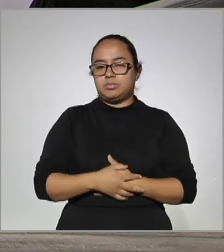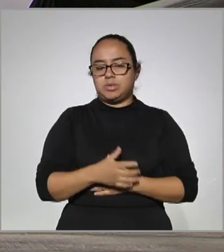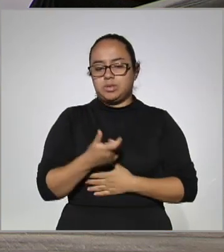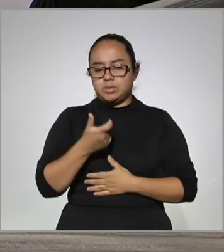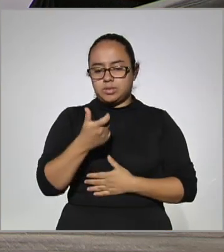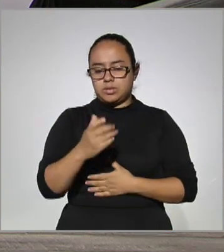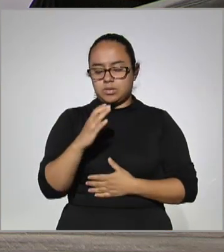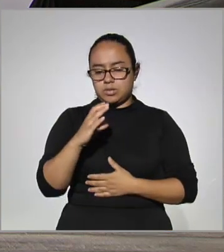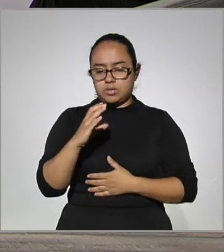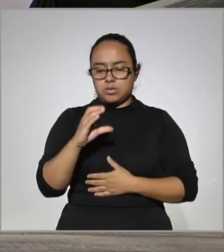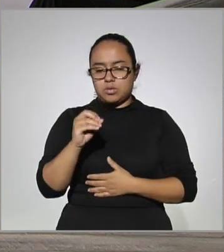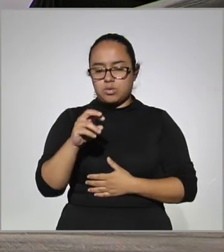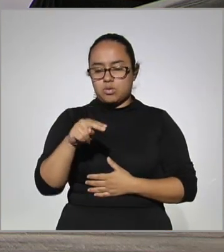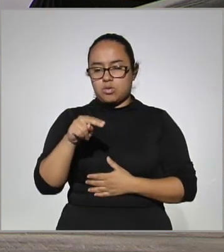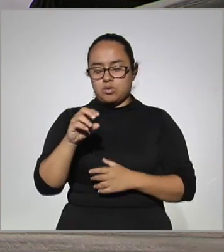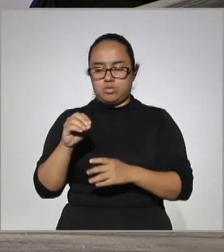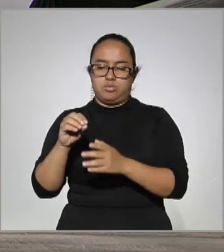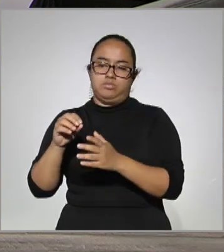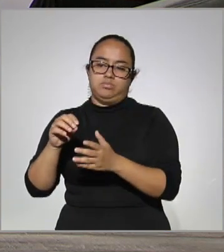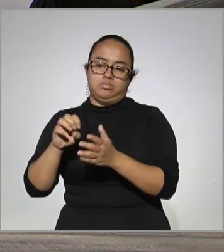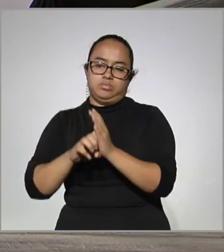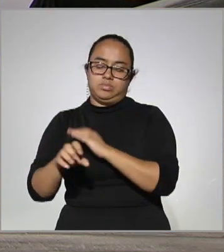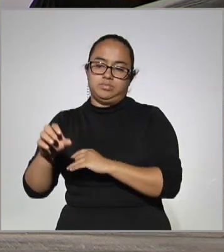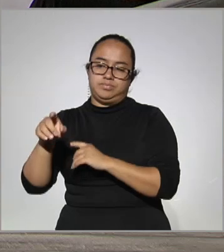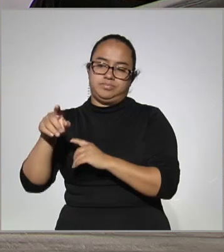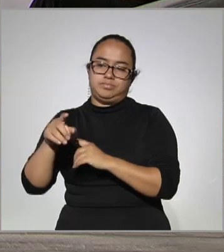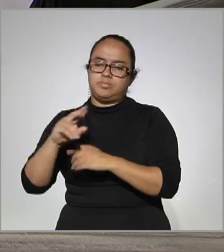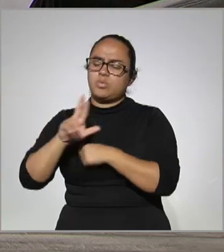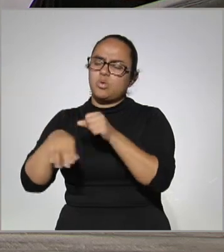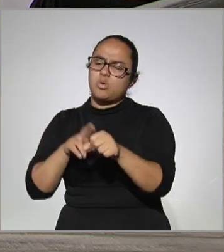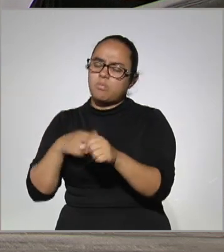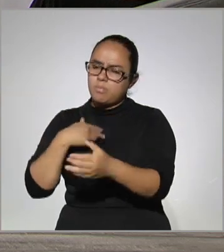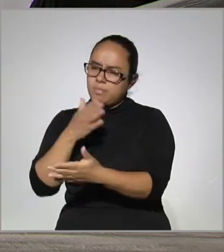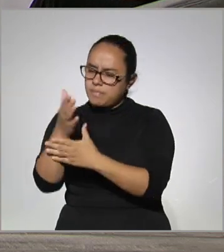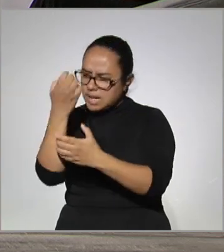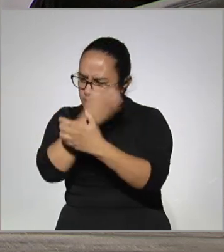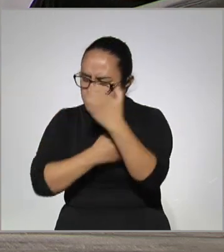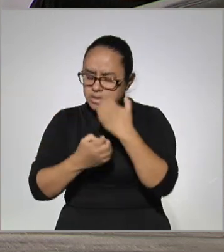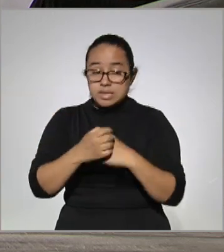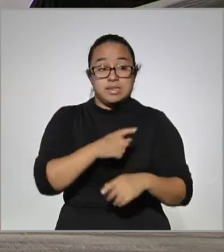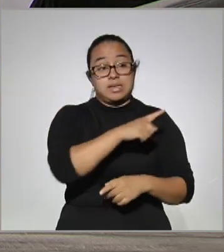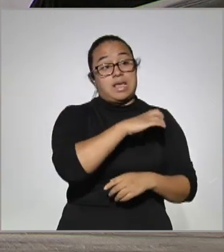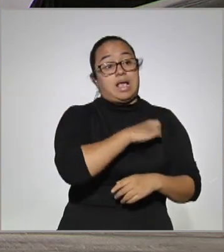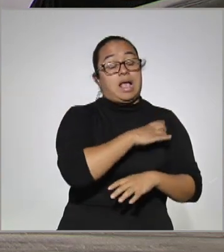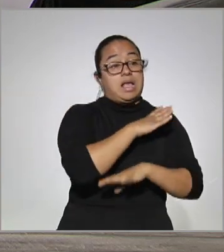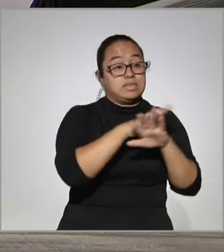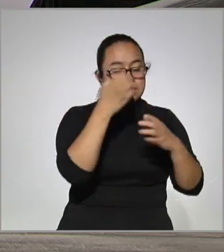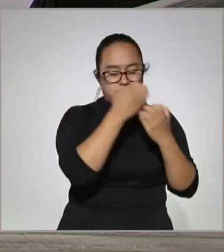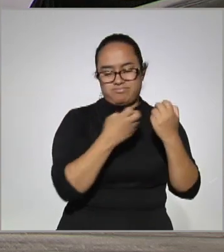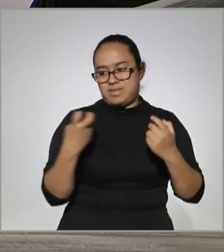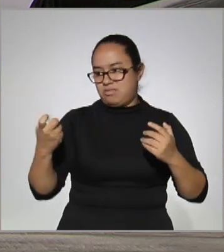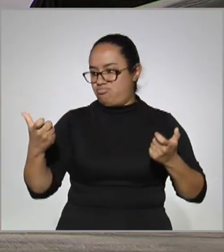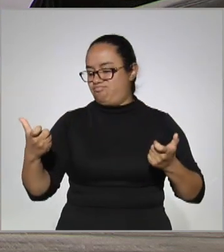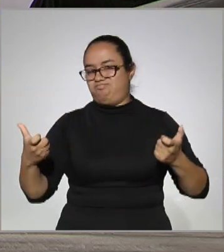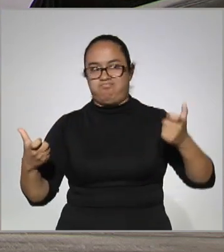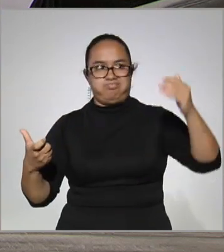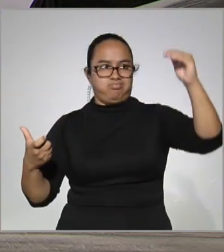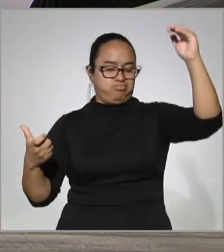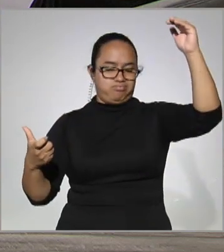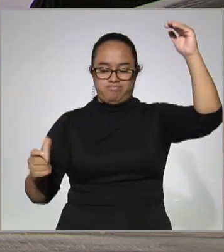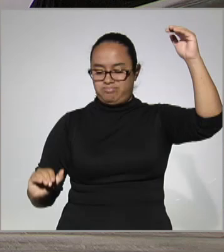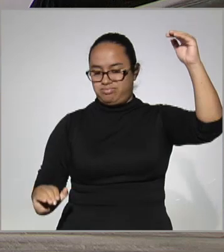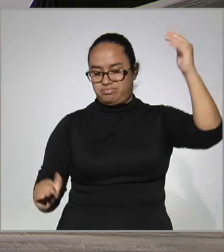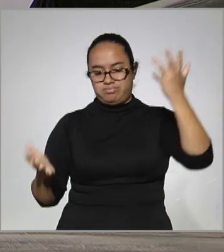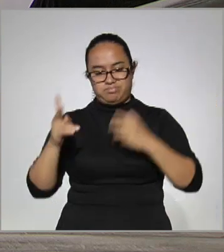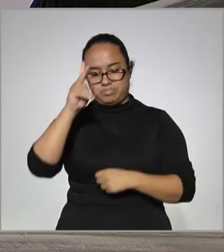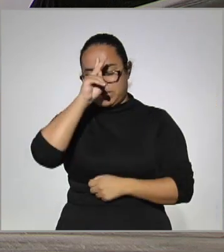ejemplo, local contra un cáncer metastásico, es una diferencia bestial. Brutal. Pero vámonos a ir